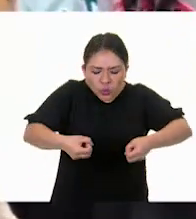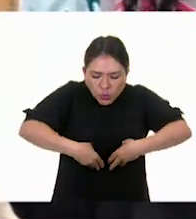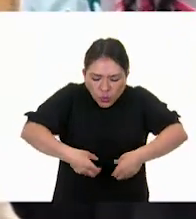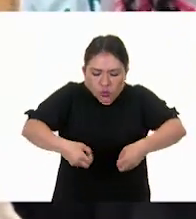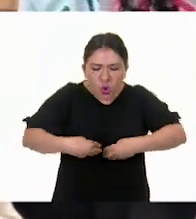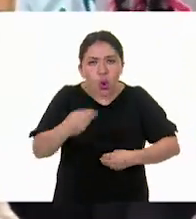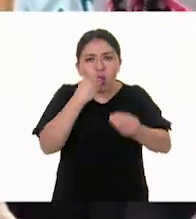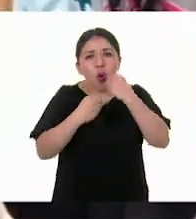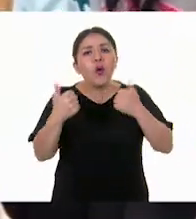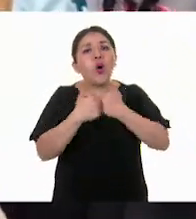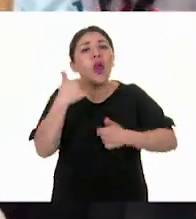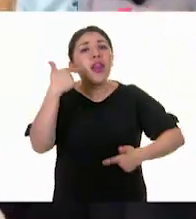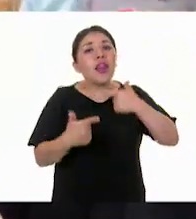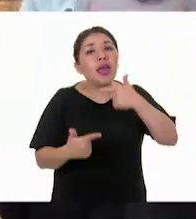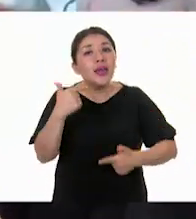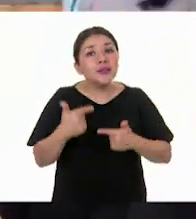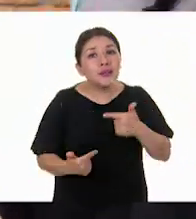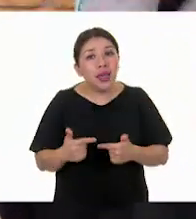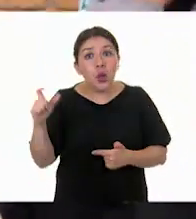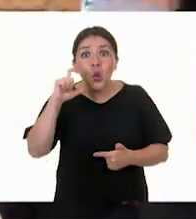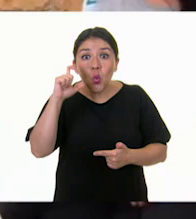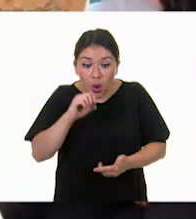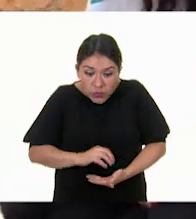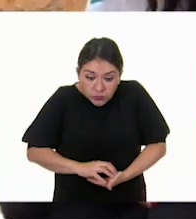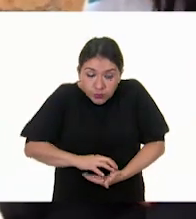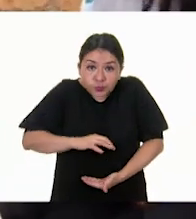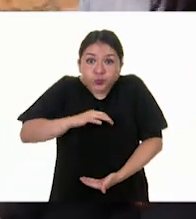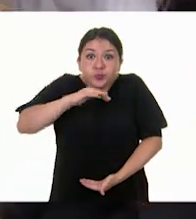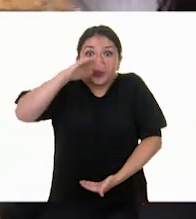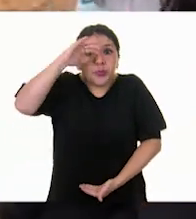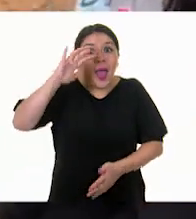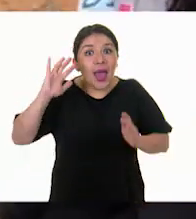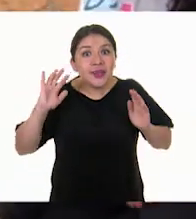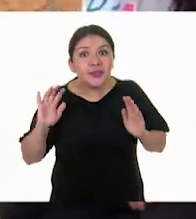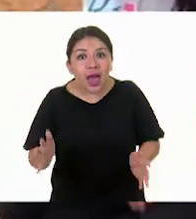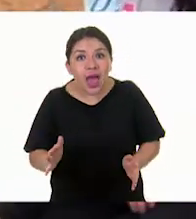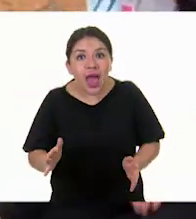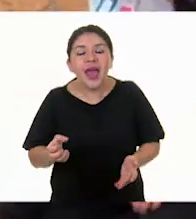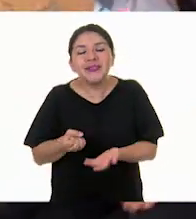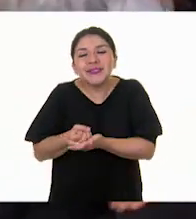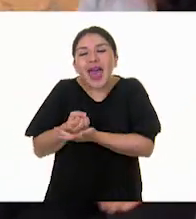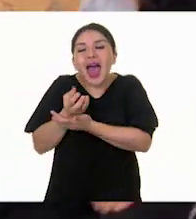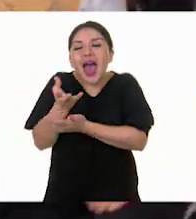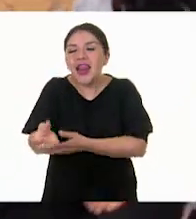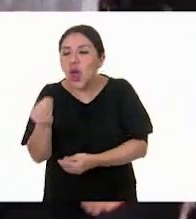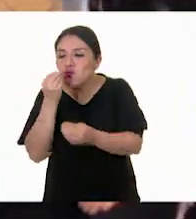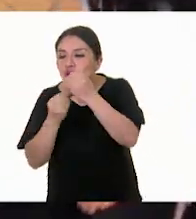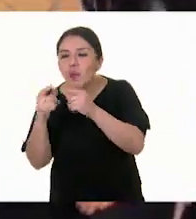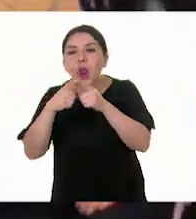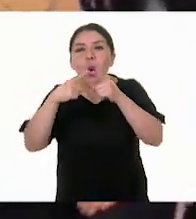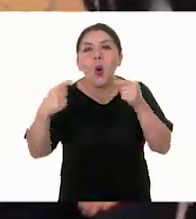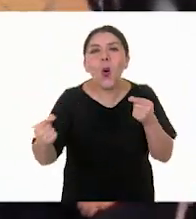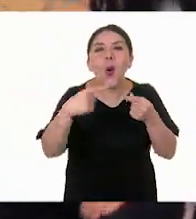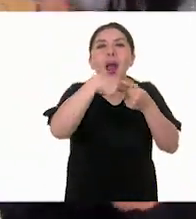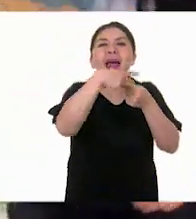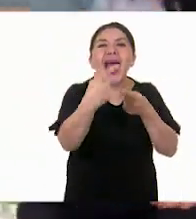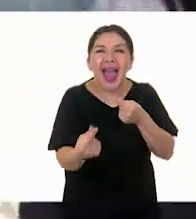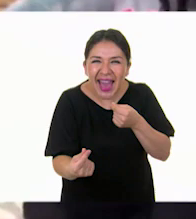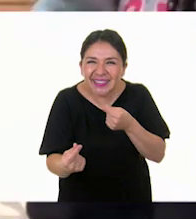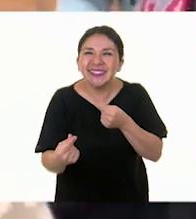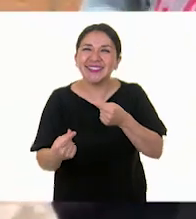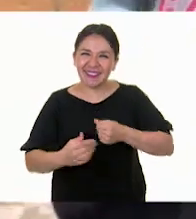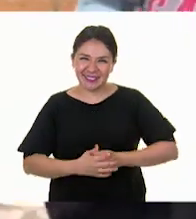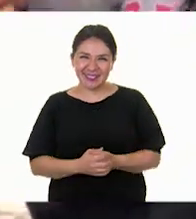su leche. Cuando el pequeño crece, sale a comer hojas de